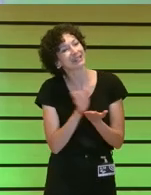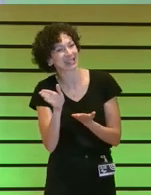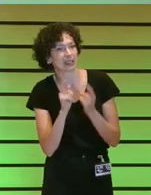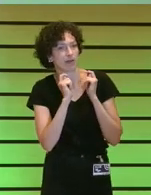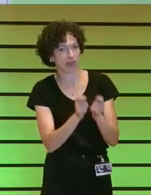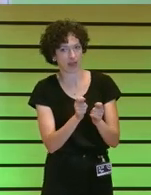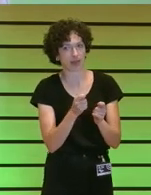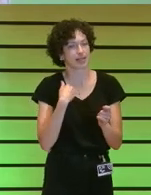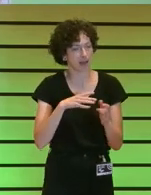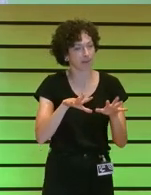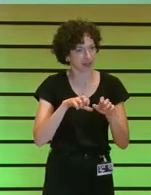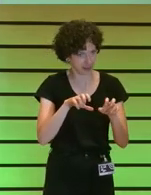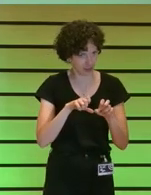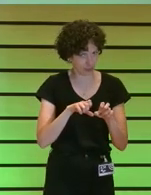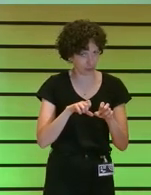no